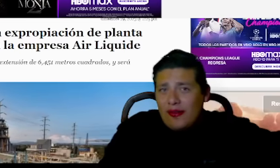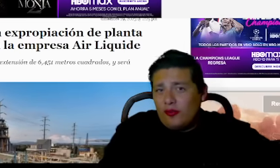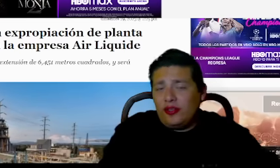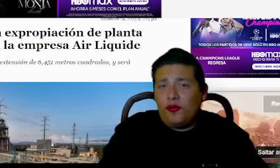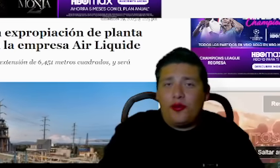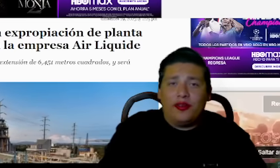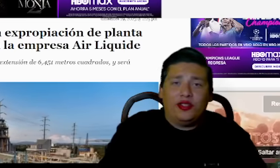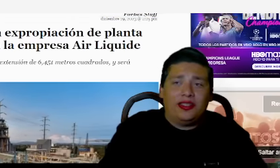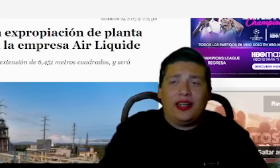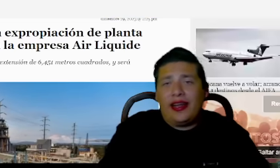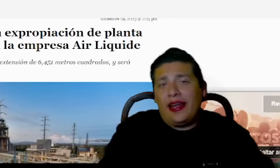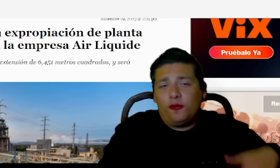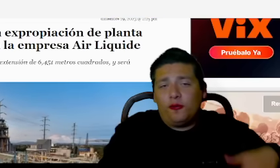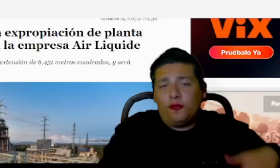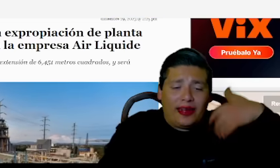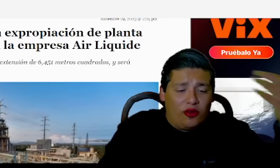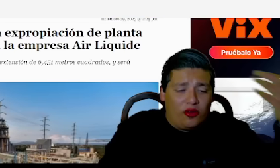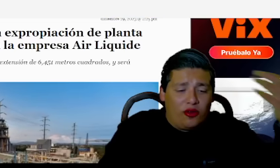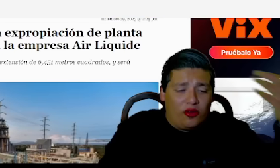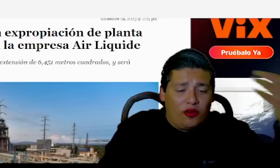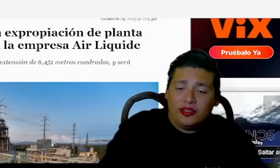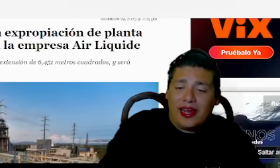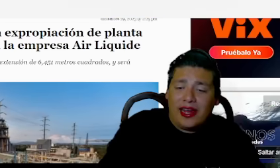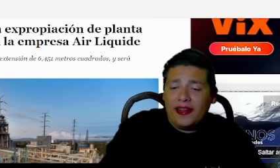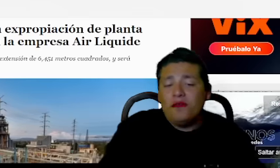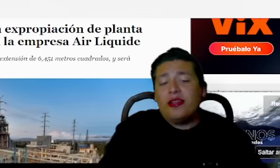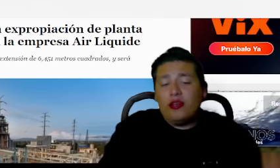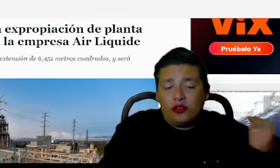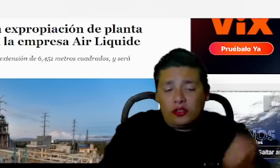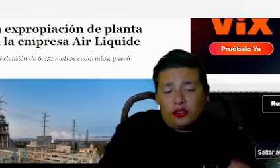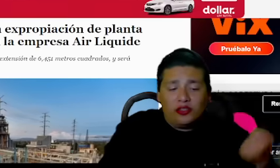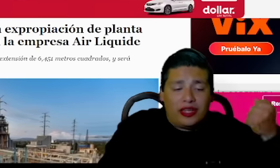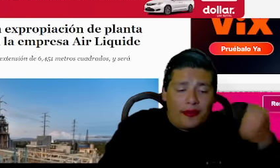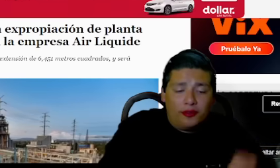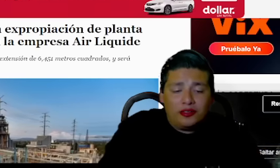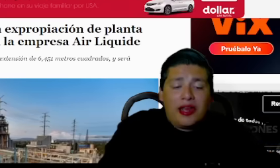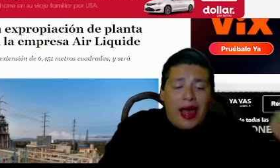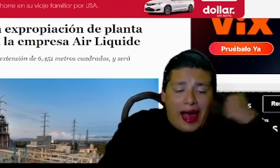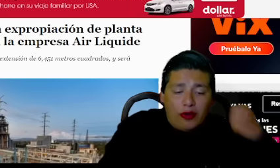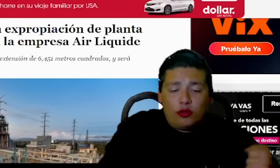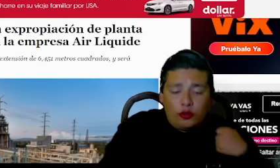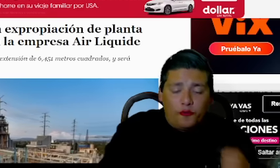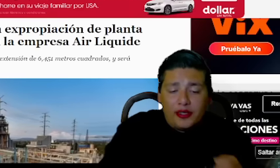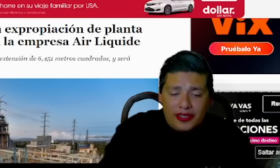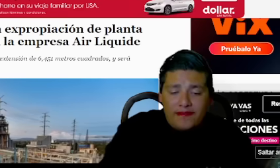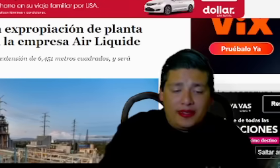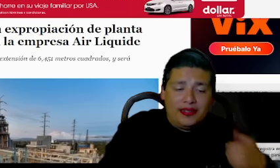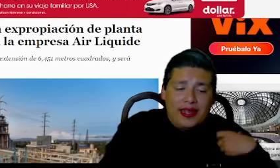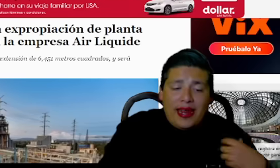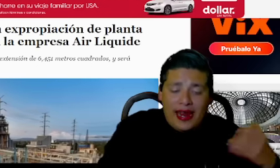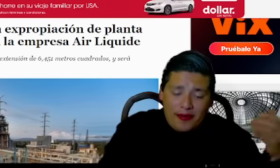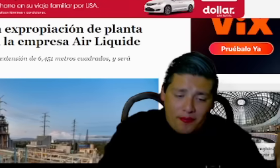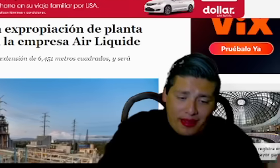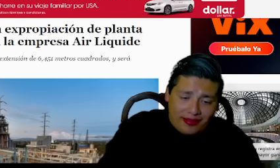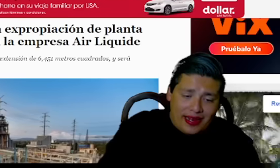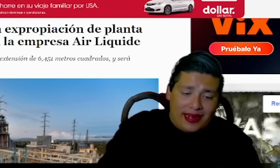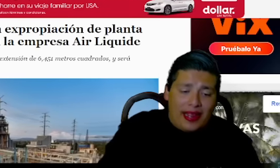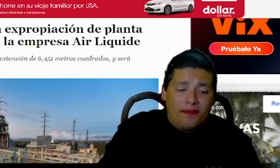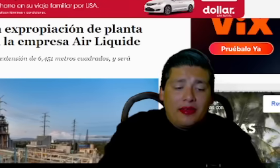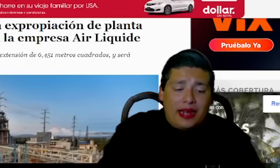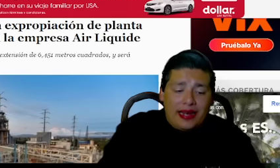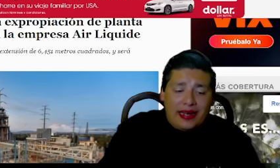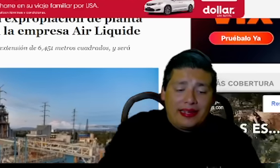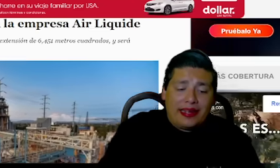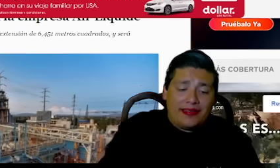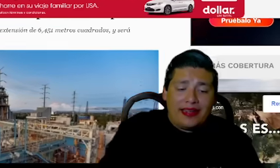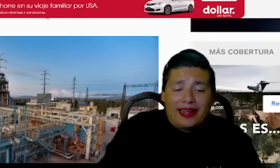no dependamos de gobiernos extranjeros, para que no dependamos de nadie y nosotros seamos autosuficientes en